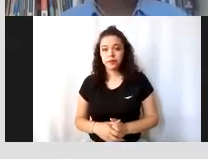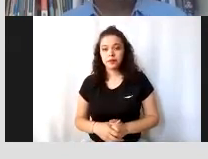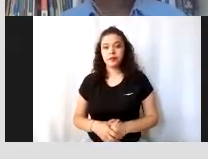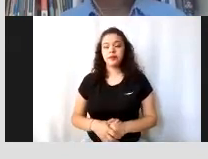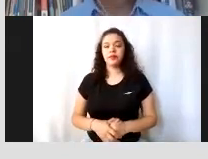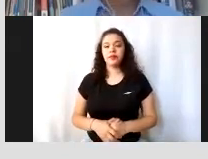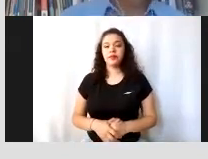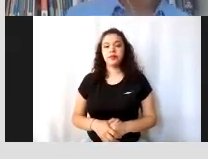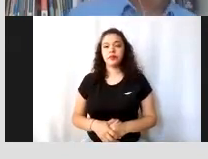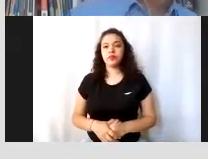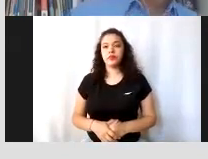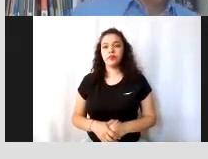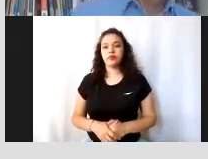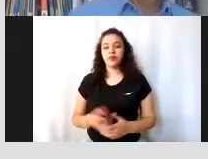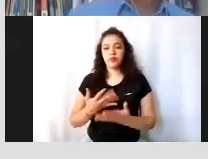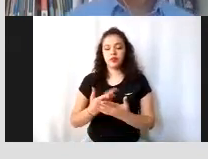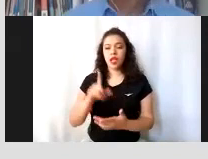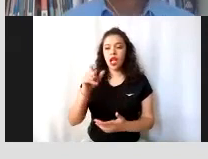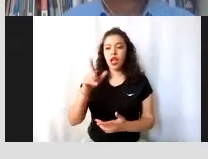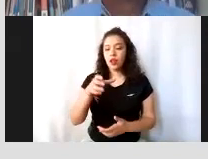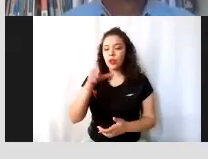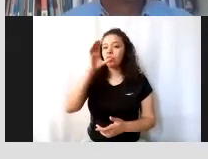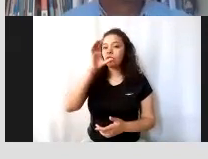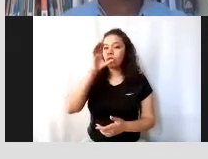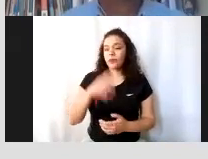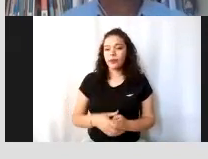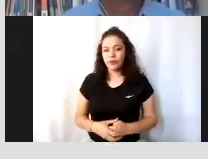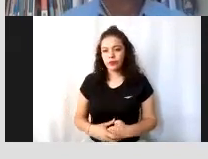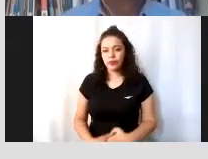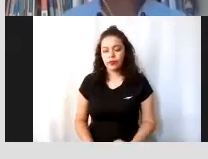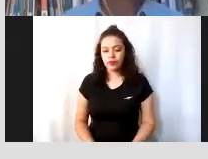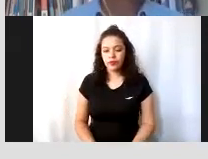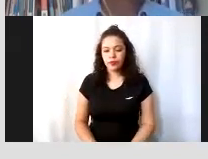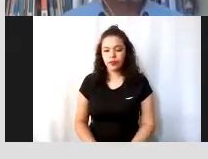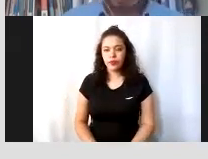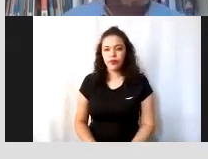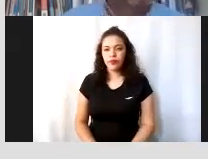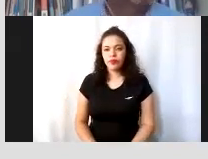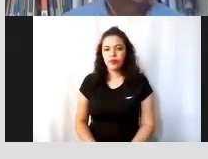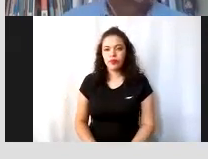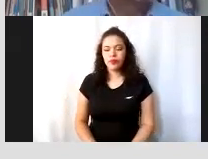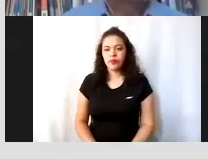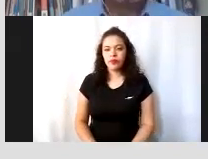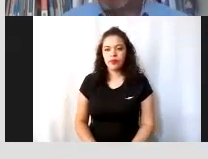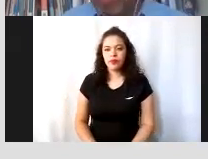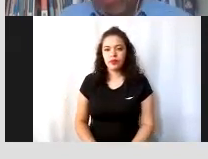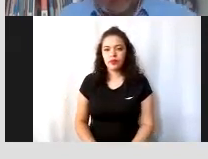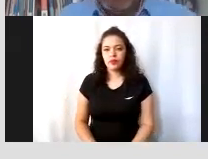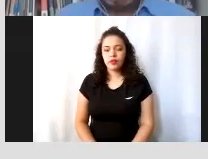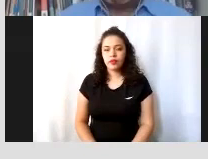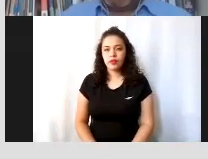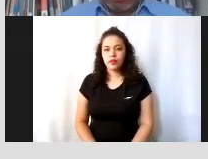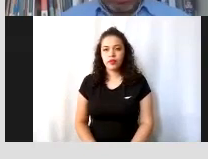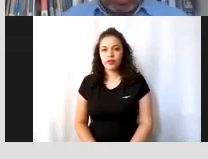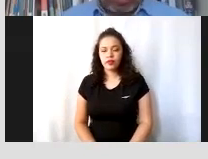Déjenme ver si puedo ir por un vasito de agua. Por favor, gracias.